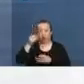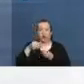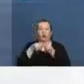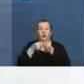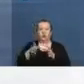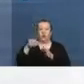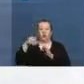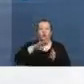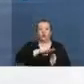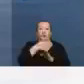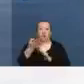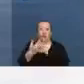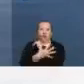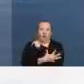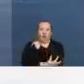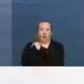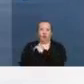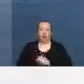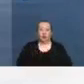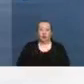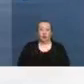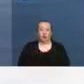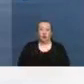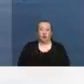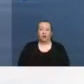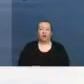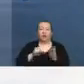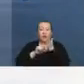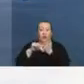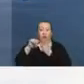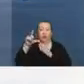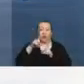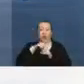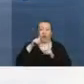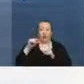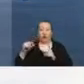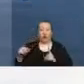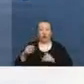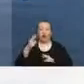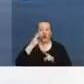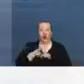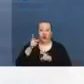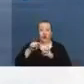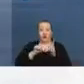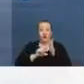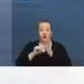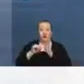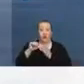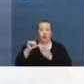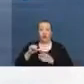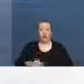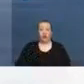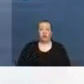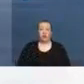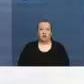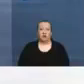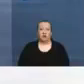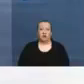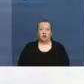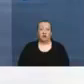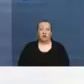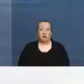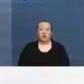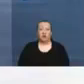porque los correctos siempre fueron una ministra finales en cuantos miles millones era ministro final solamente decidiendo poner